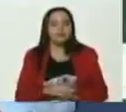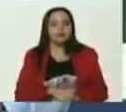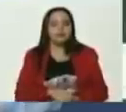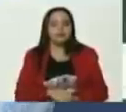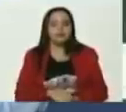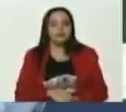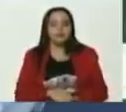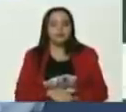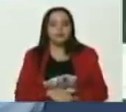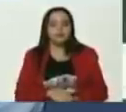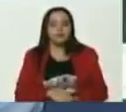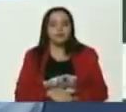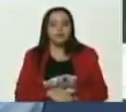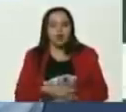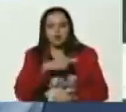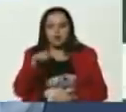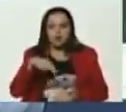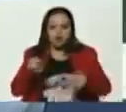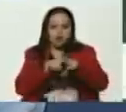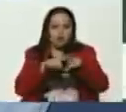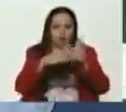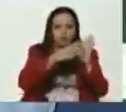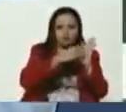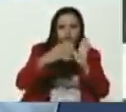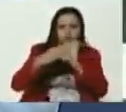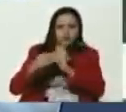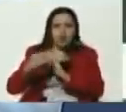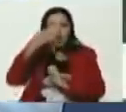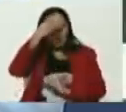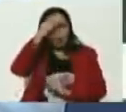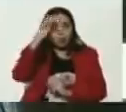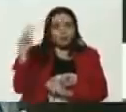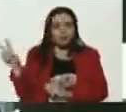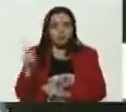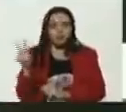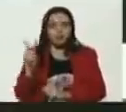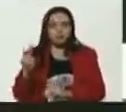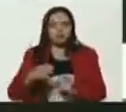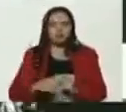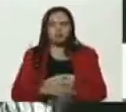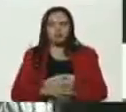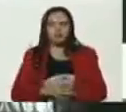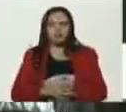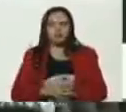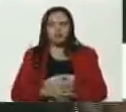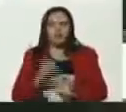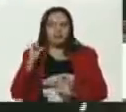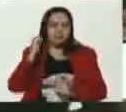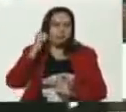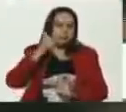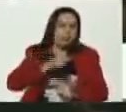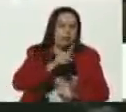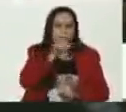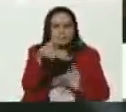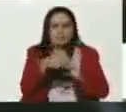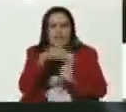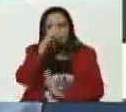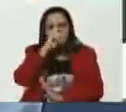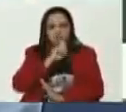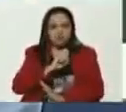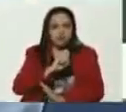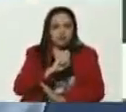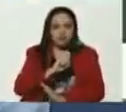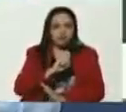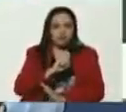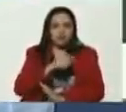Nos parecemos tanto, Cuba y Venezuela, que pasarán mil años